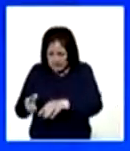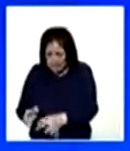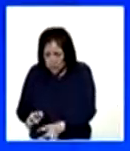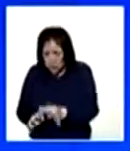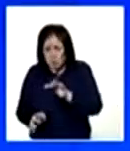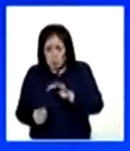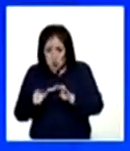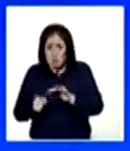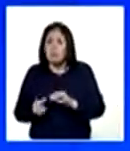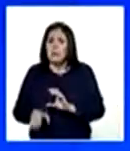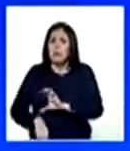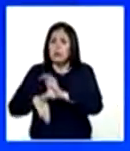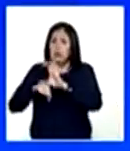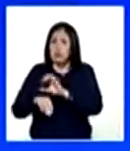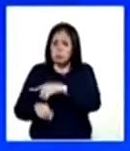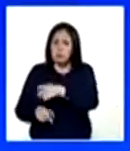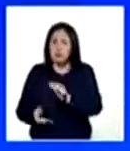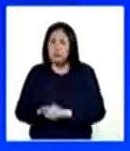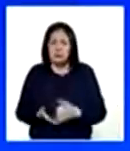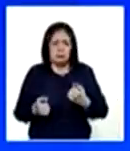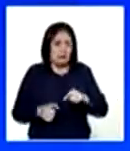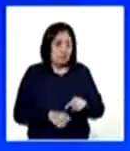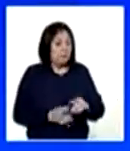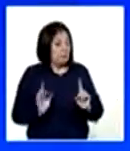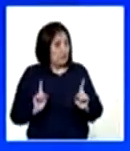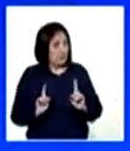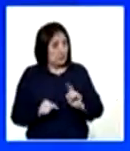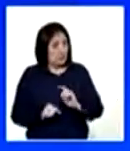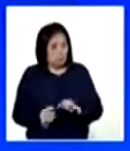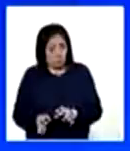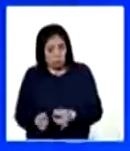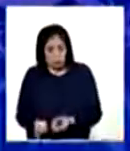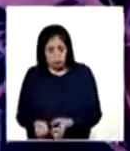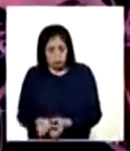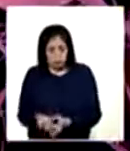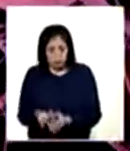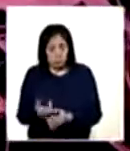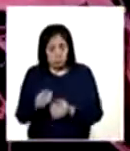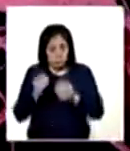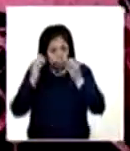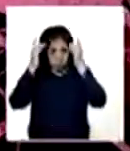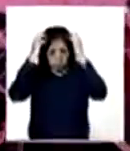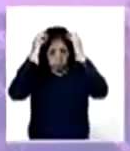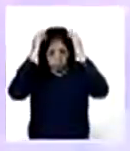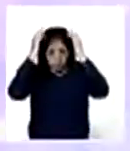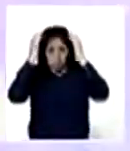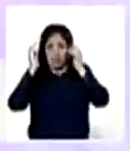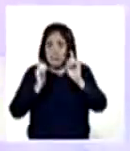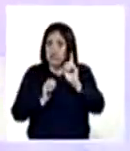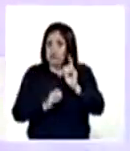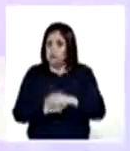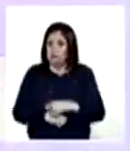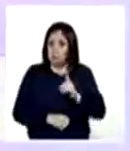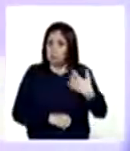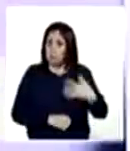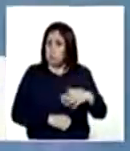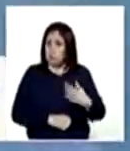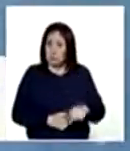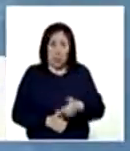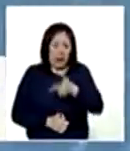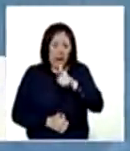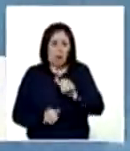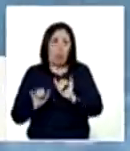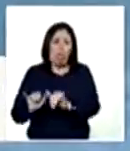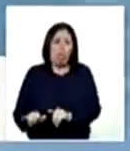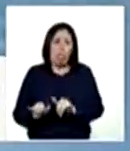descartar que allí broten las amebas come cerebro. Es una ameba letal que prolifera en aguas